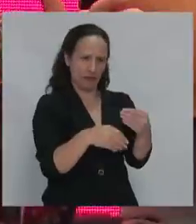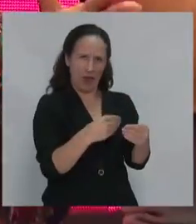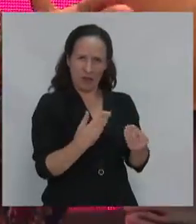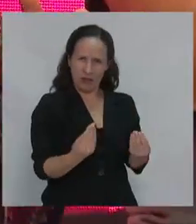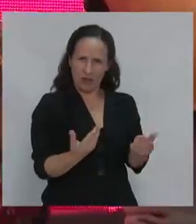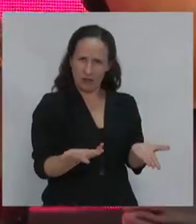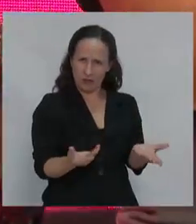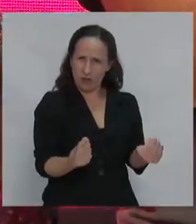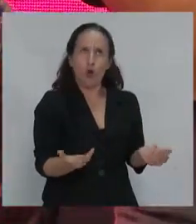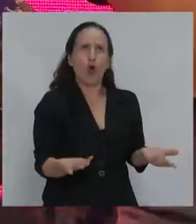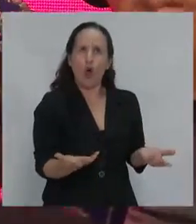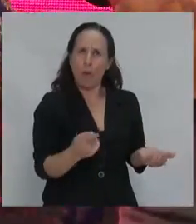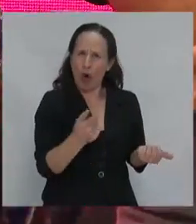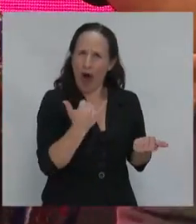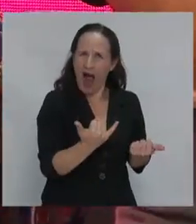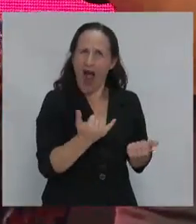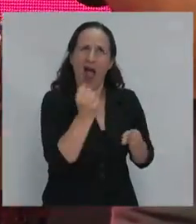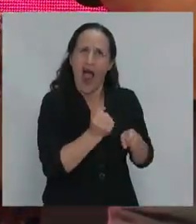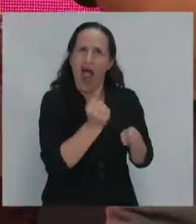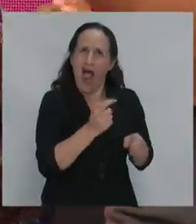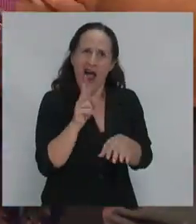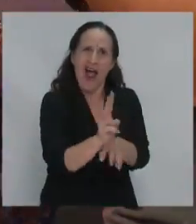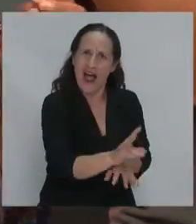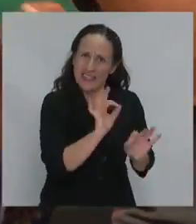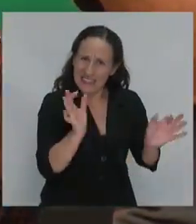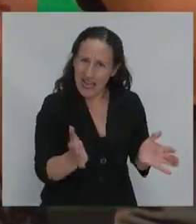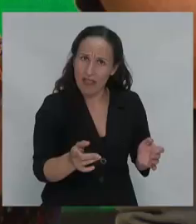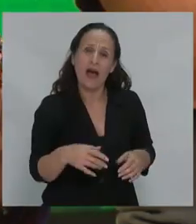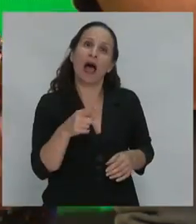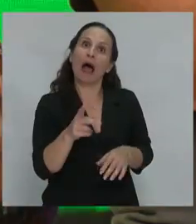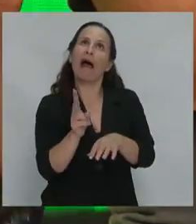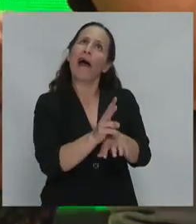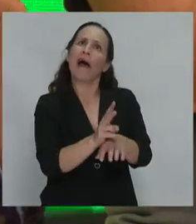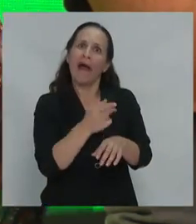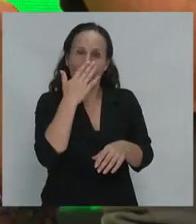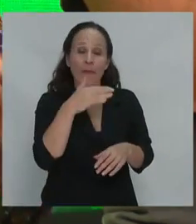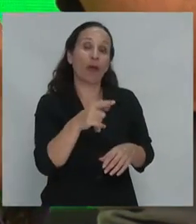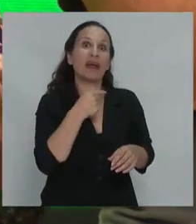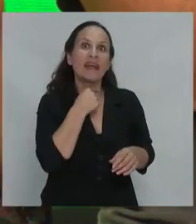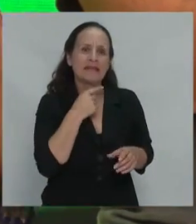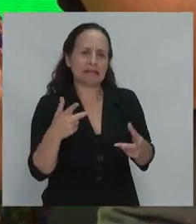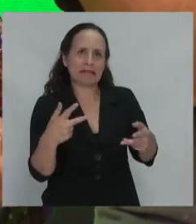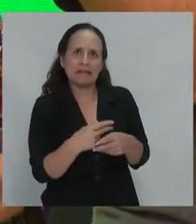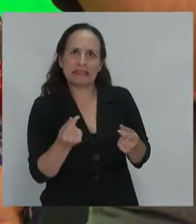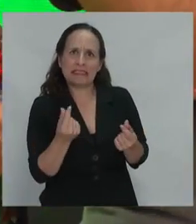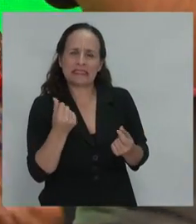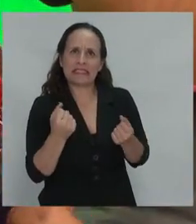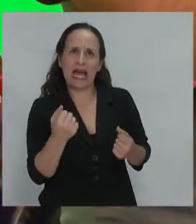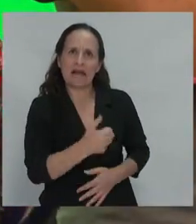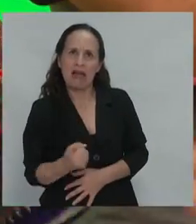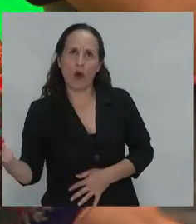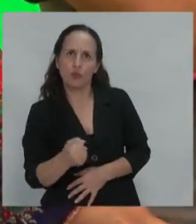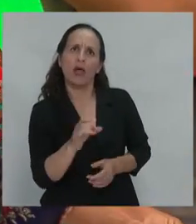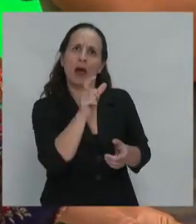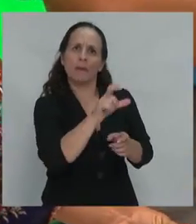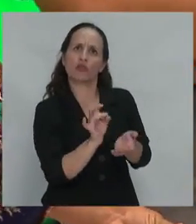y entenados una familia se protege no cuando quieres recortar al primero que trajes al trabajador que el